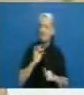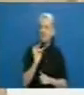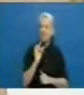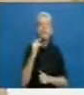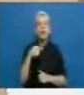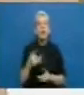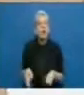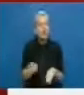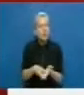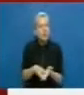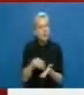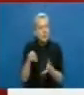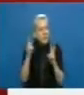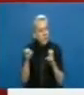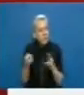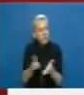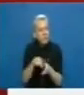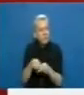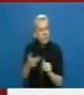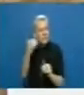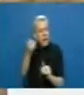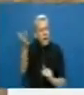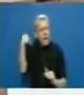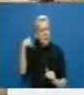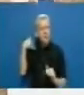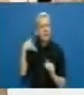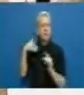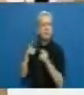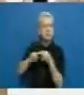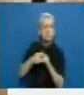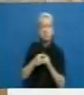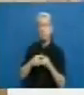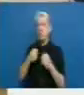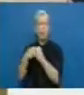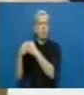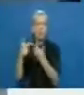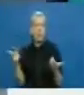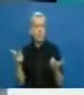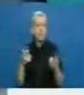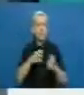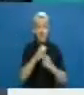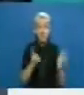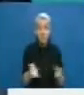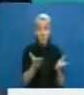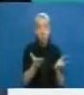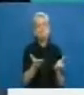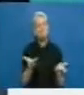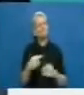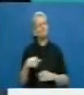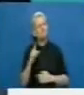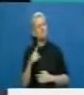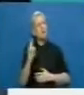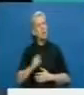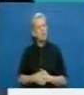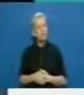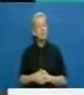esto que ya tuvo su capítulo y que demostró claramente que no sirvió como la promoción industrial, la verdad que llama la atención.